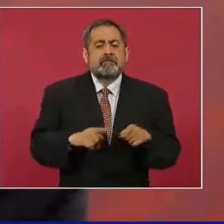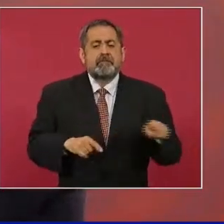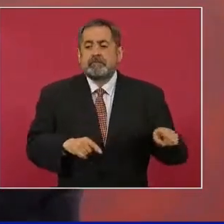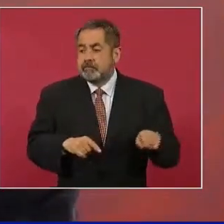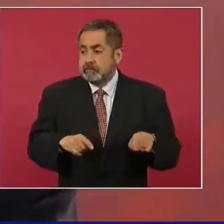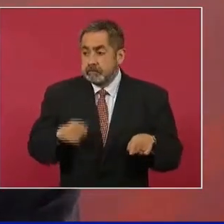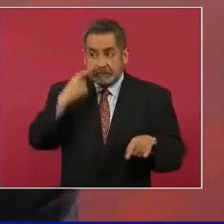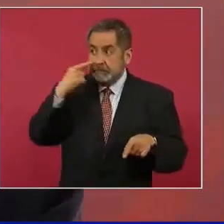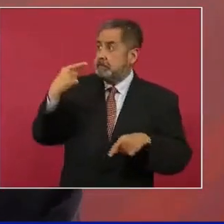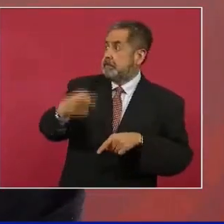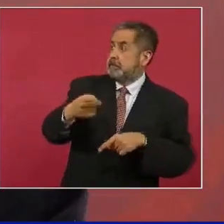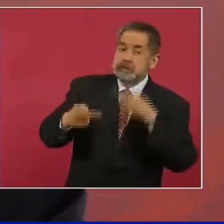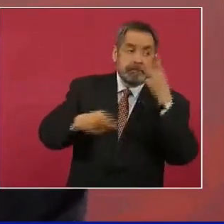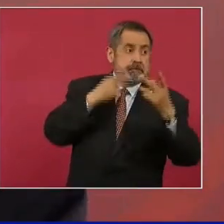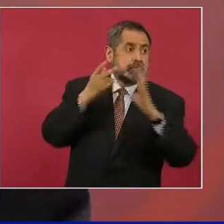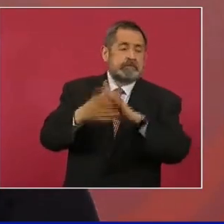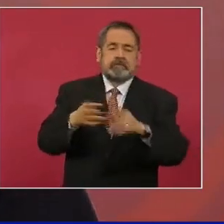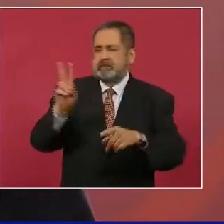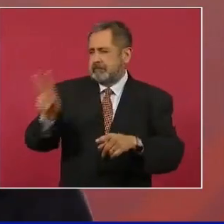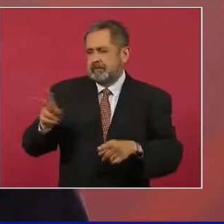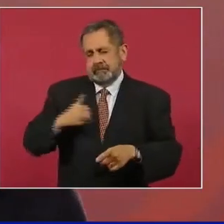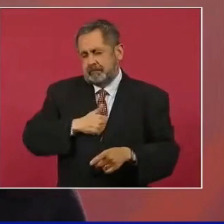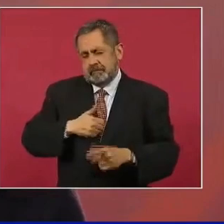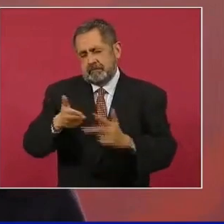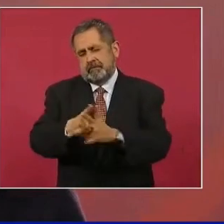utilizan todos estos lamentables casos